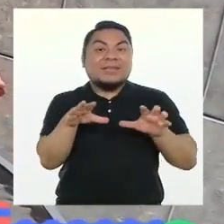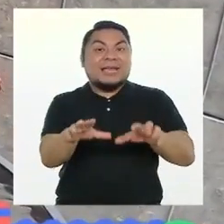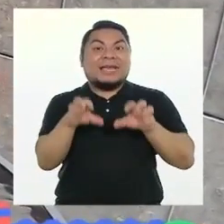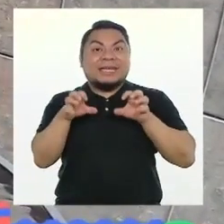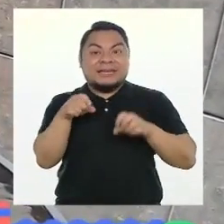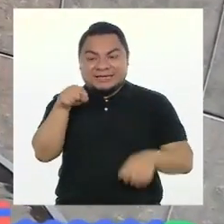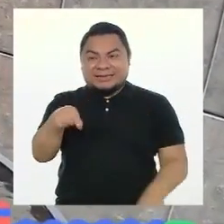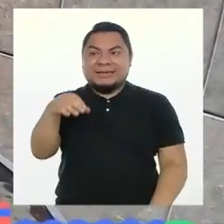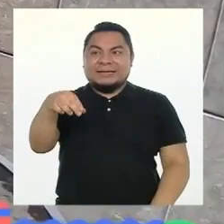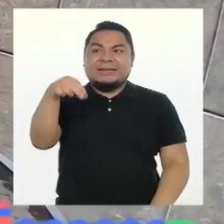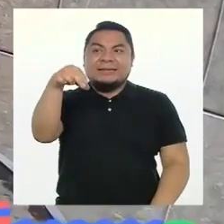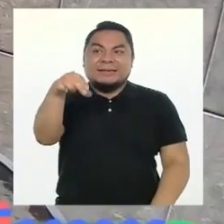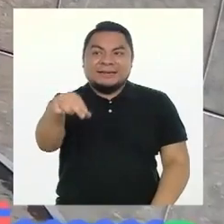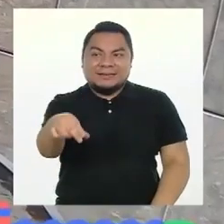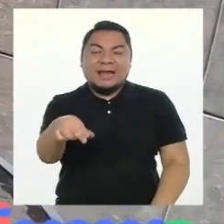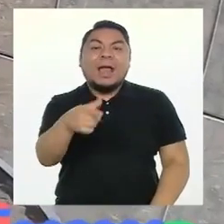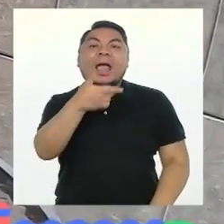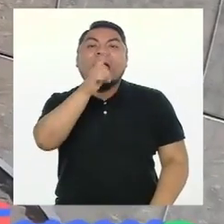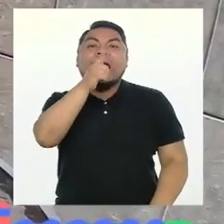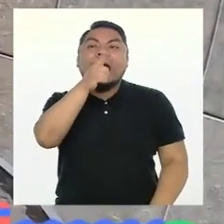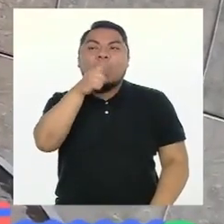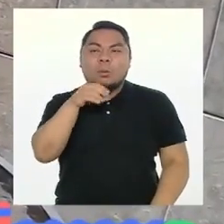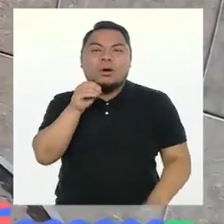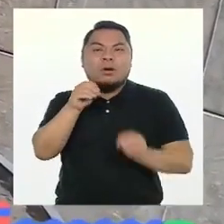hielo voy a ponerlo en el agua